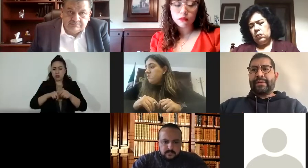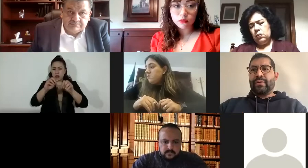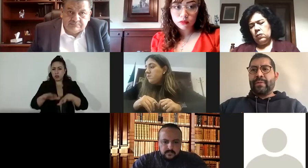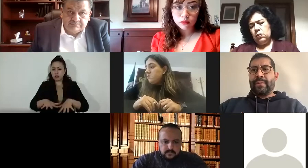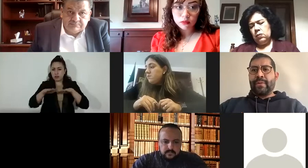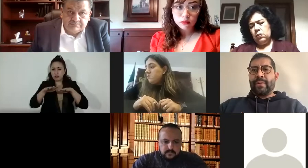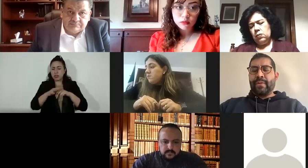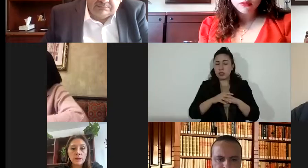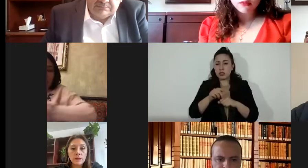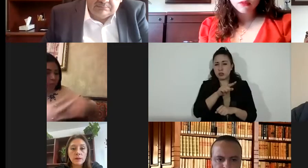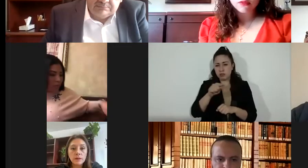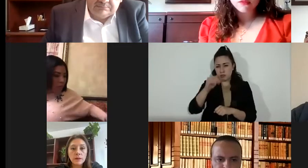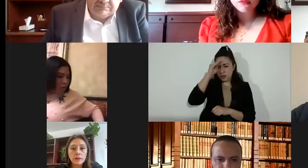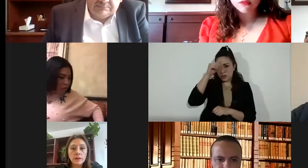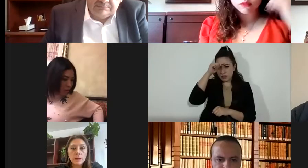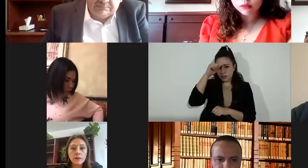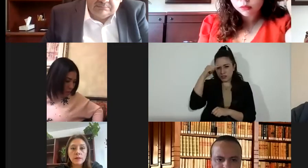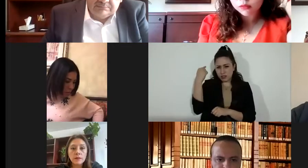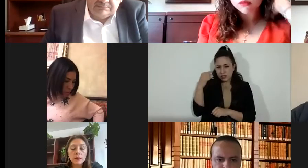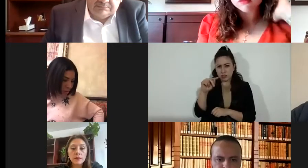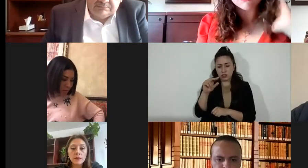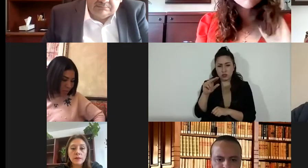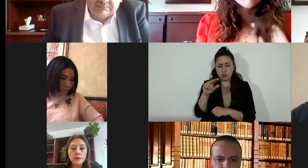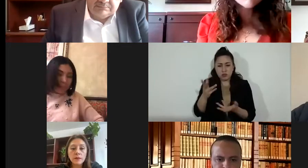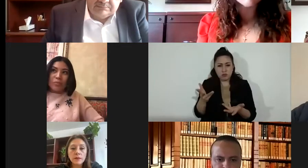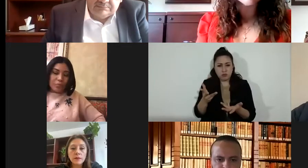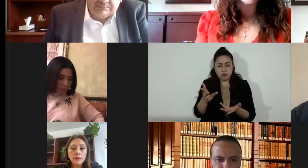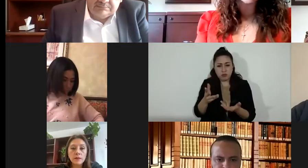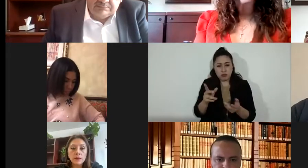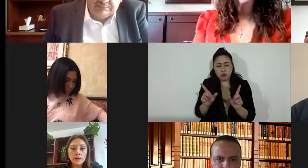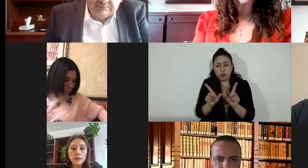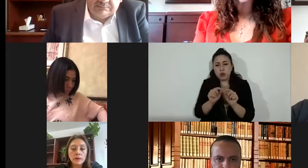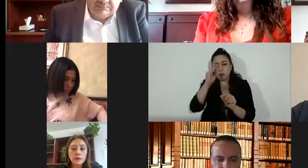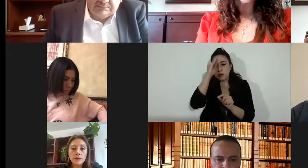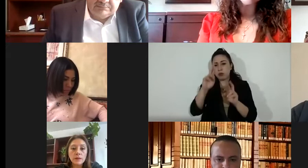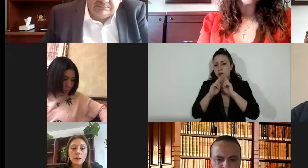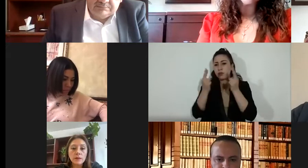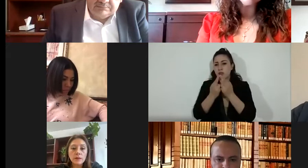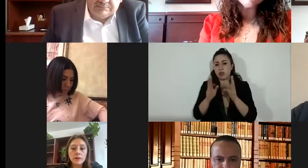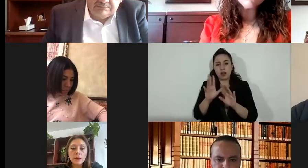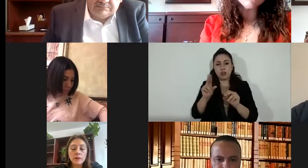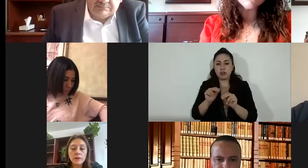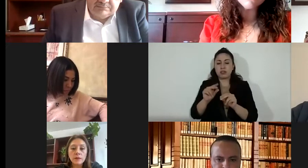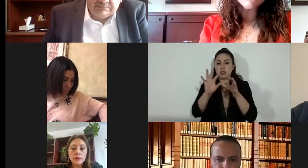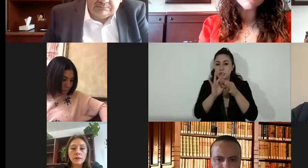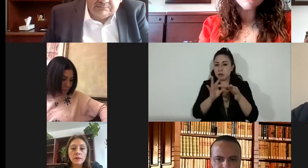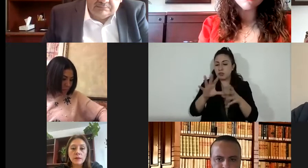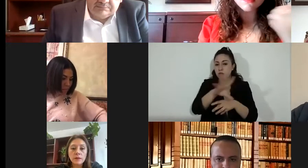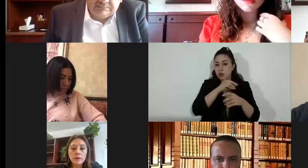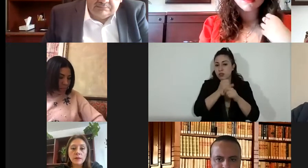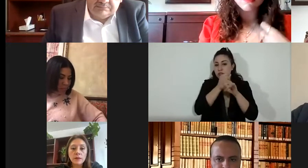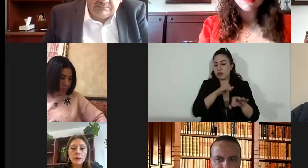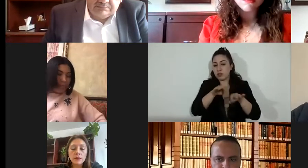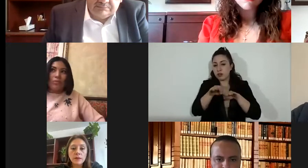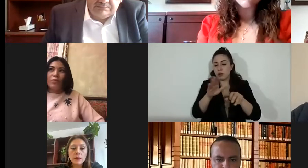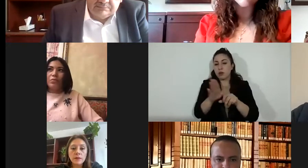un acto únicamente protocolario, no es una comparecencia, sino es la glosa del informe, y nos parece que podríamos